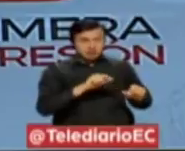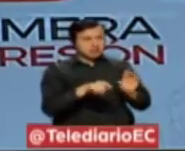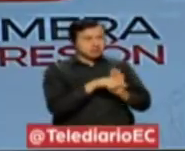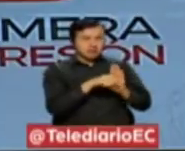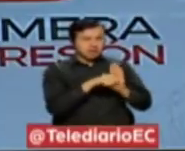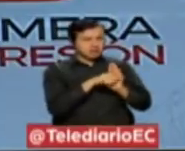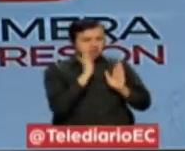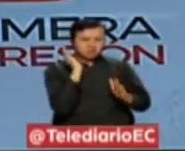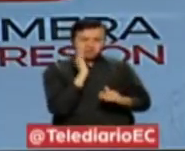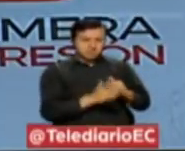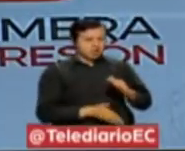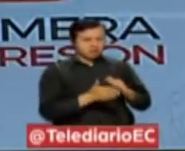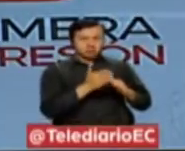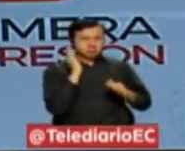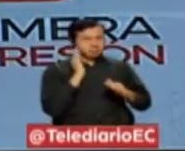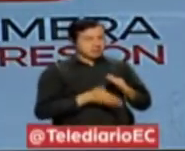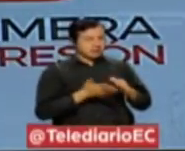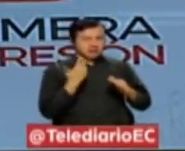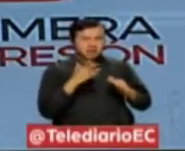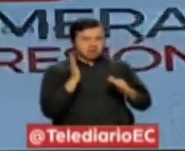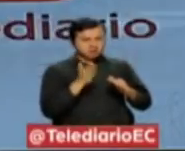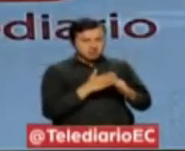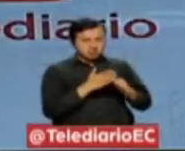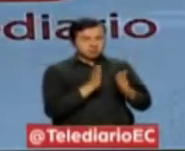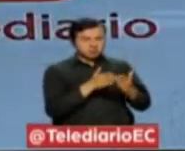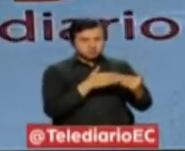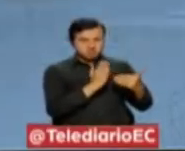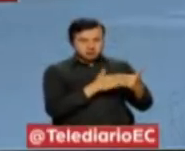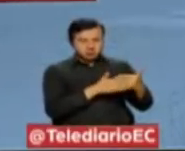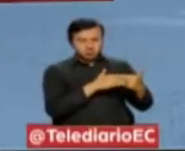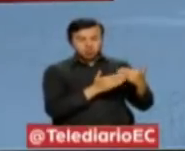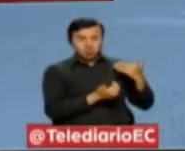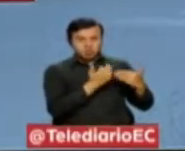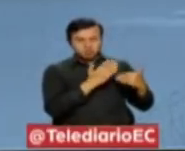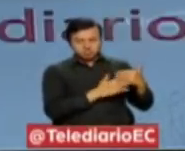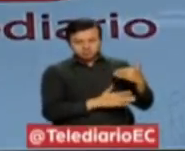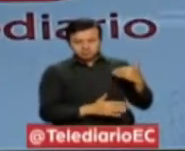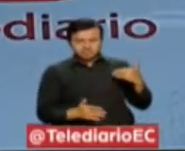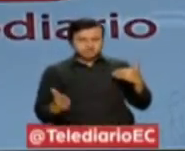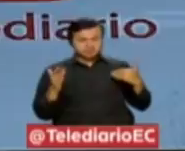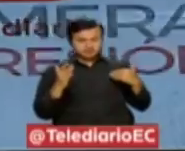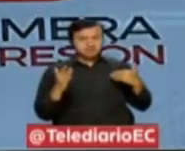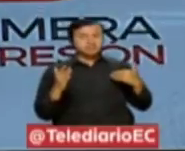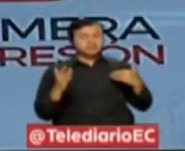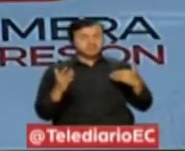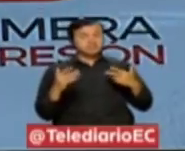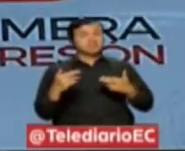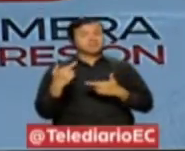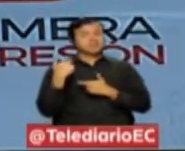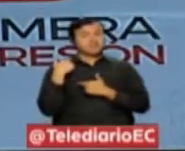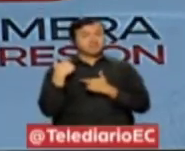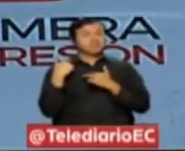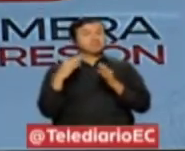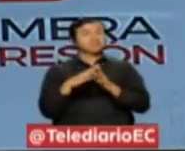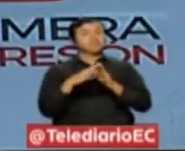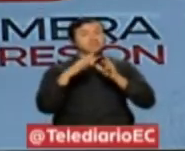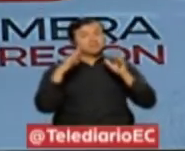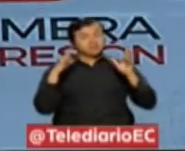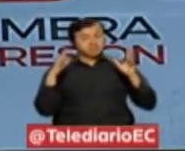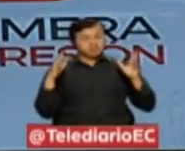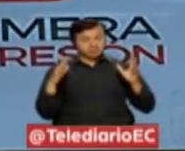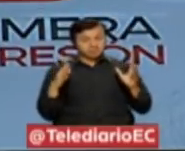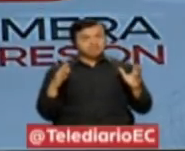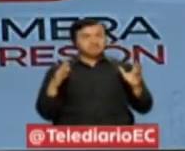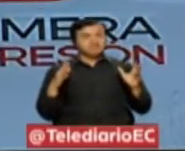negativas para el conjunto de la sociedad. Creo que hay una enorme responsabilidad también en el